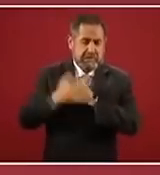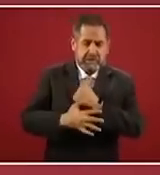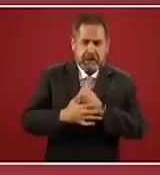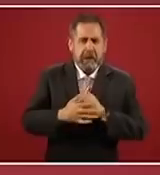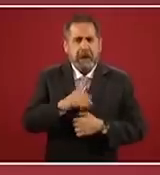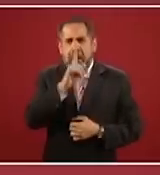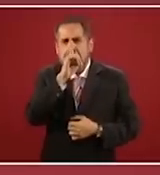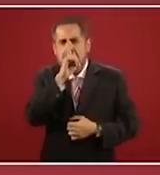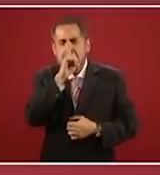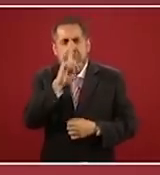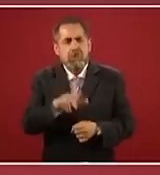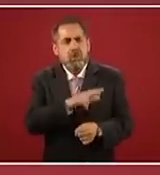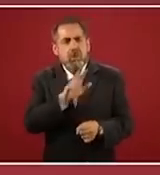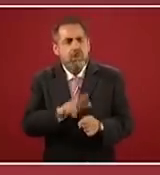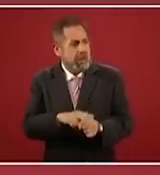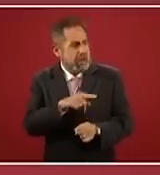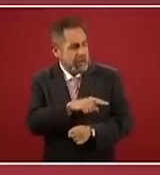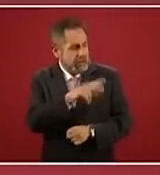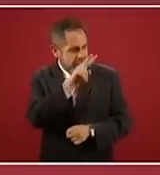traje,